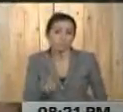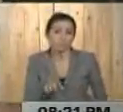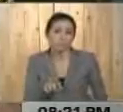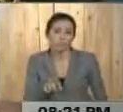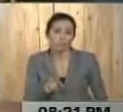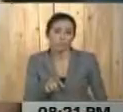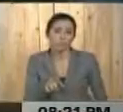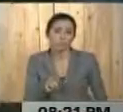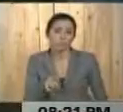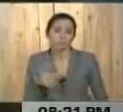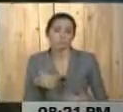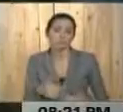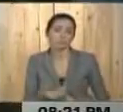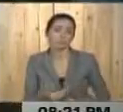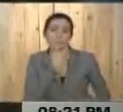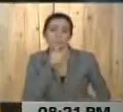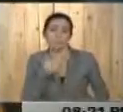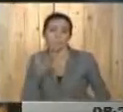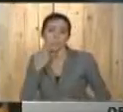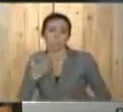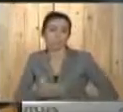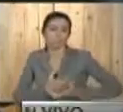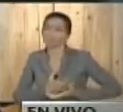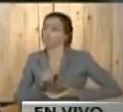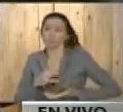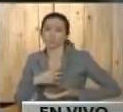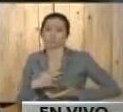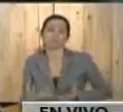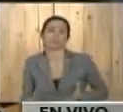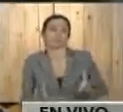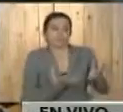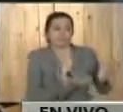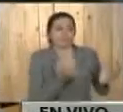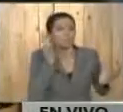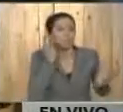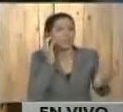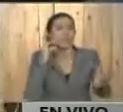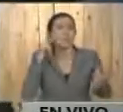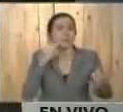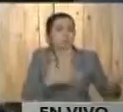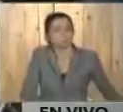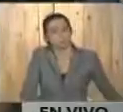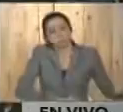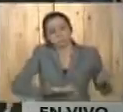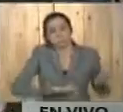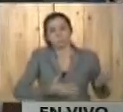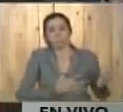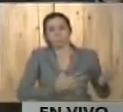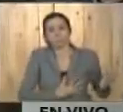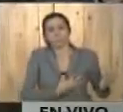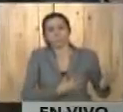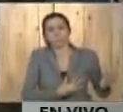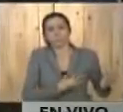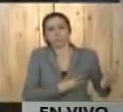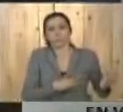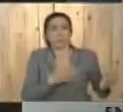fui amamantado por la negra Hipólita. Y una amiga de mi madre,